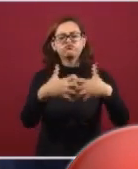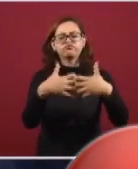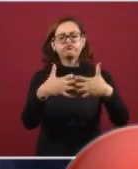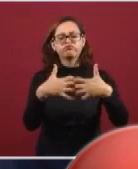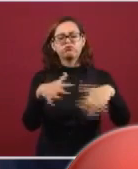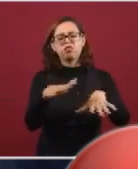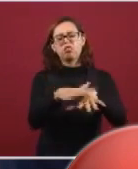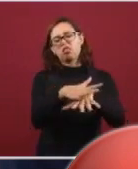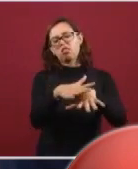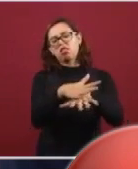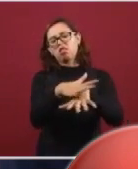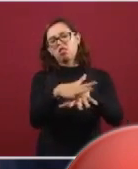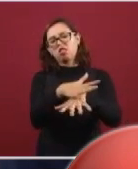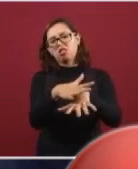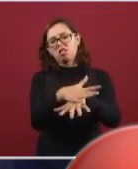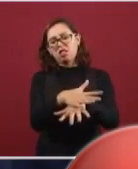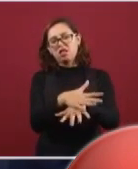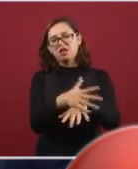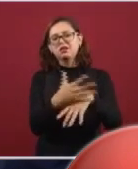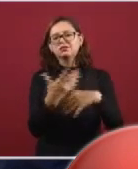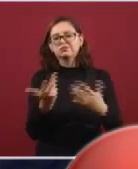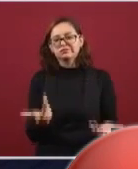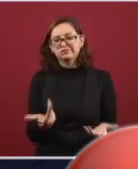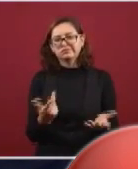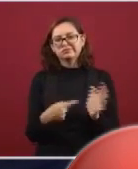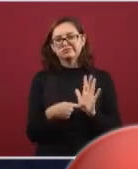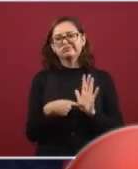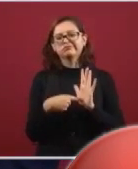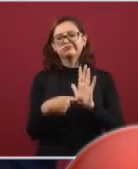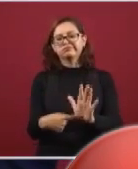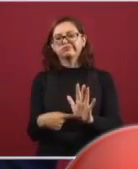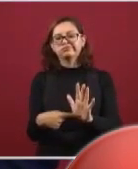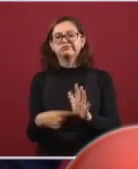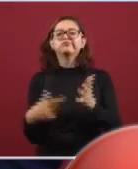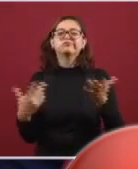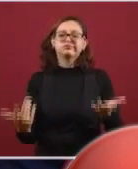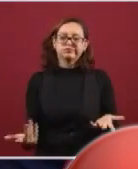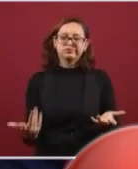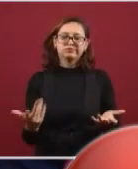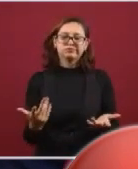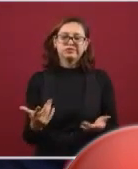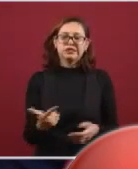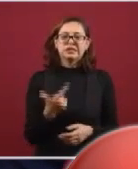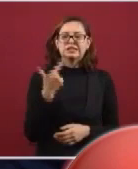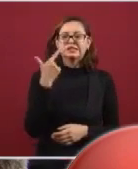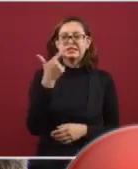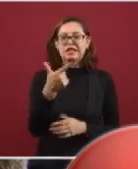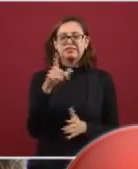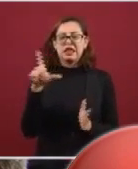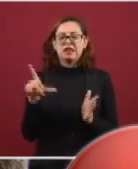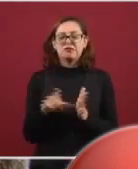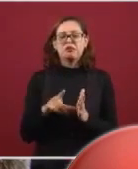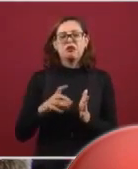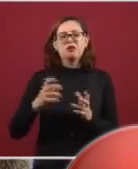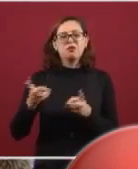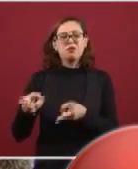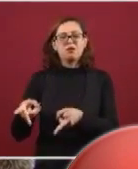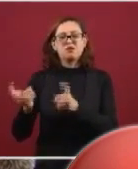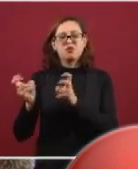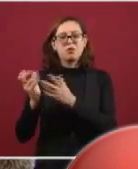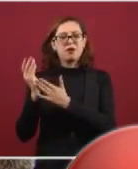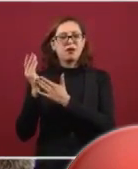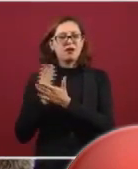desajustadas y que estaban dando estos angelitos 7 litros con 100 mililitros de